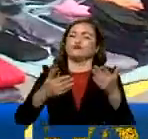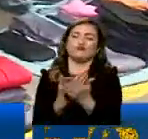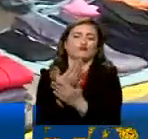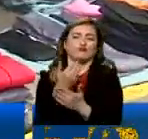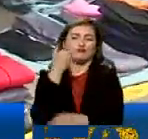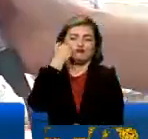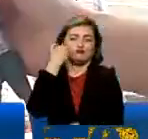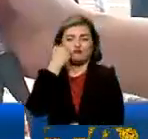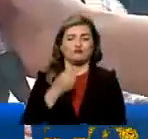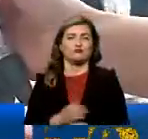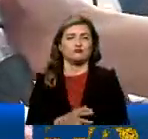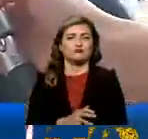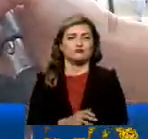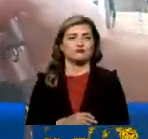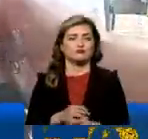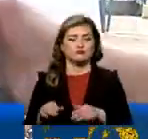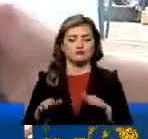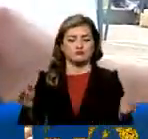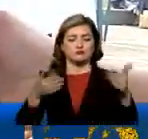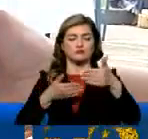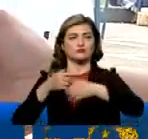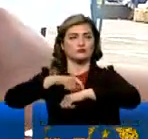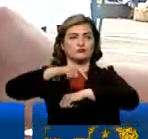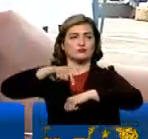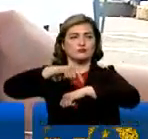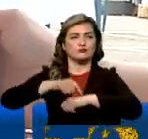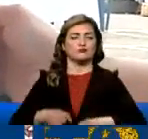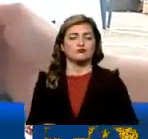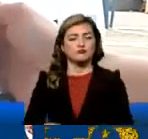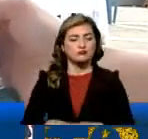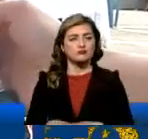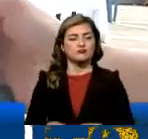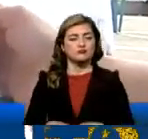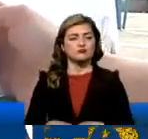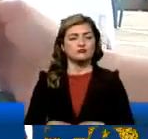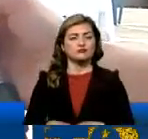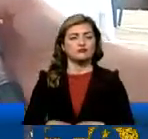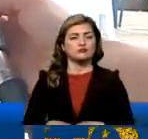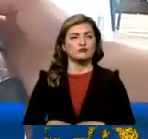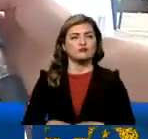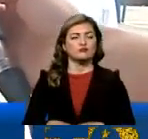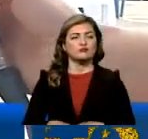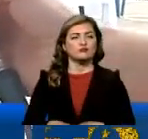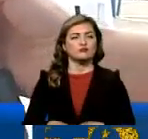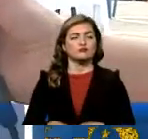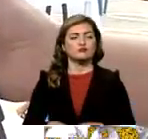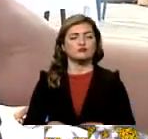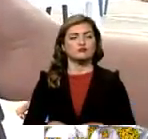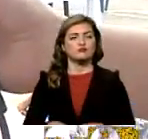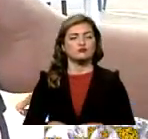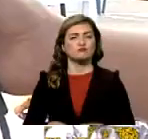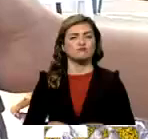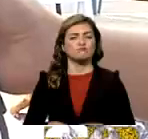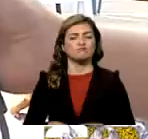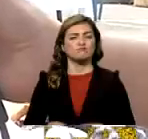con más comodidades. Espacio físico, la hora que ya era aligera y creo que estamos todavía con